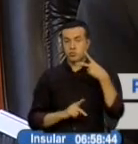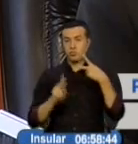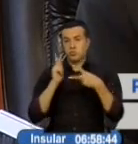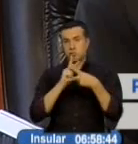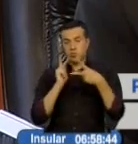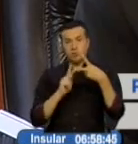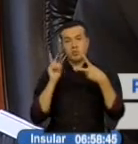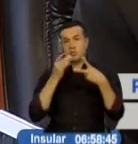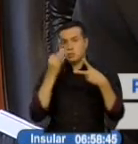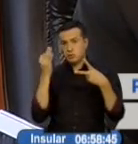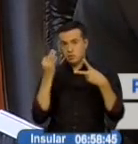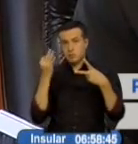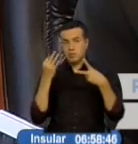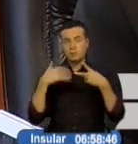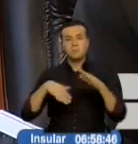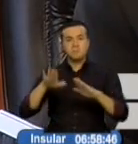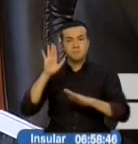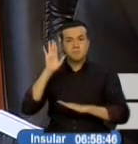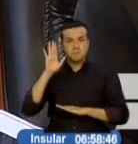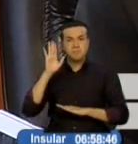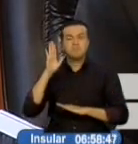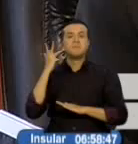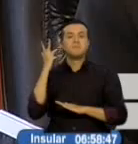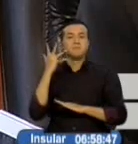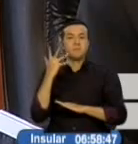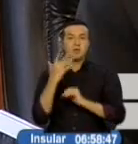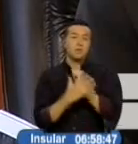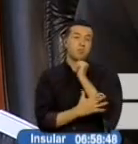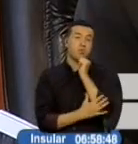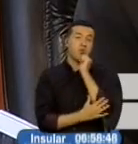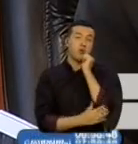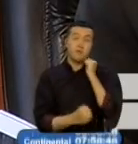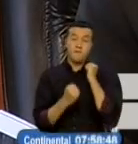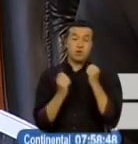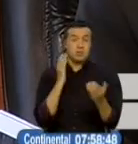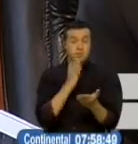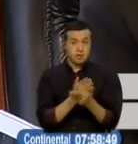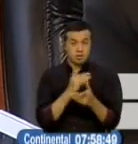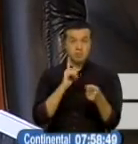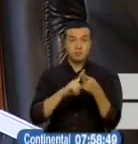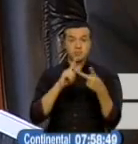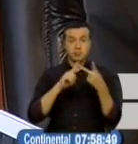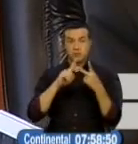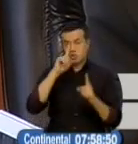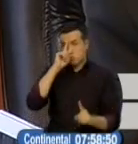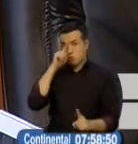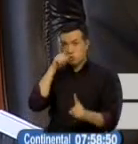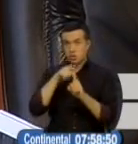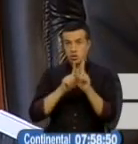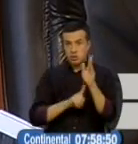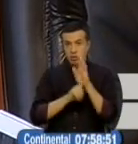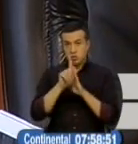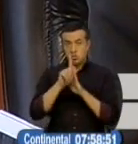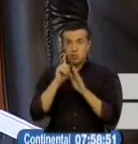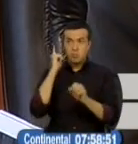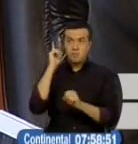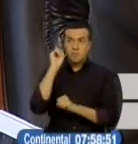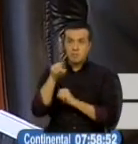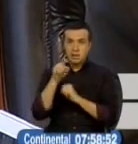con dos elementos que seguramente nos comprometen a todos: la erradicación de la extrema pobreza y el cumplimiento de los objetivos de desarrollo del